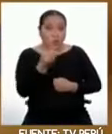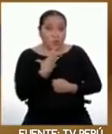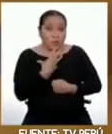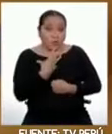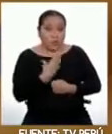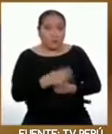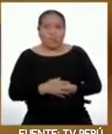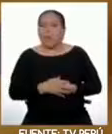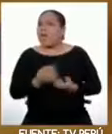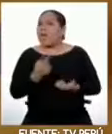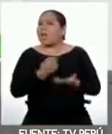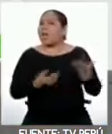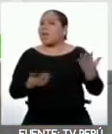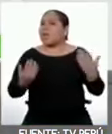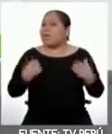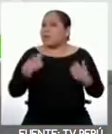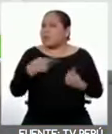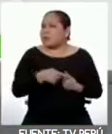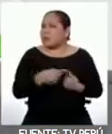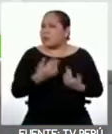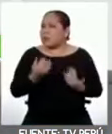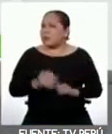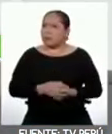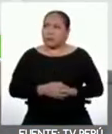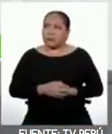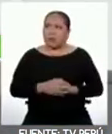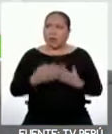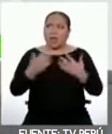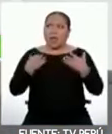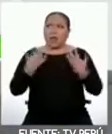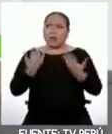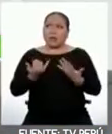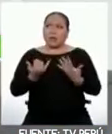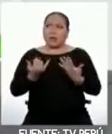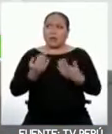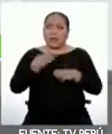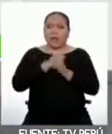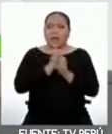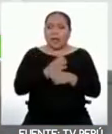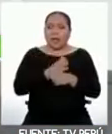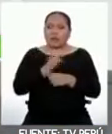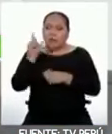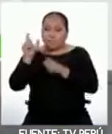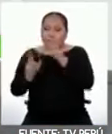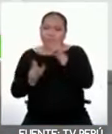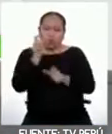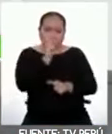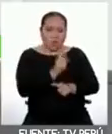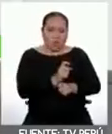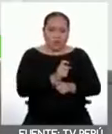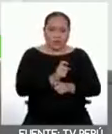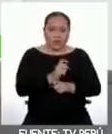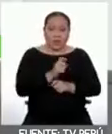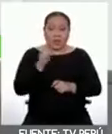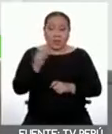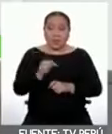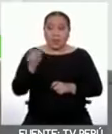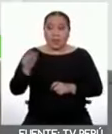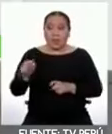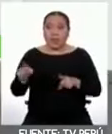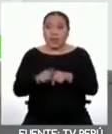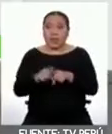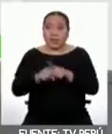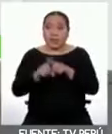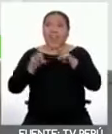Yanira, ¿qué tenemos hasta aquí? Hasta ahora tenemos creados nuestros personajes y con ellos también